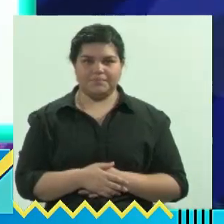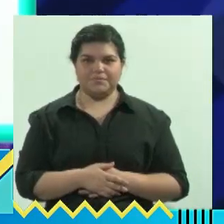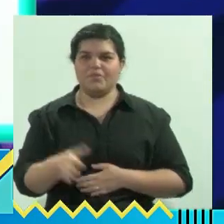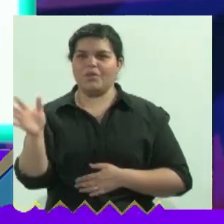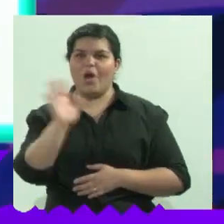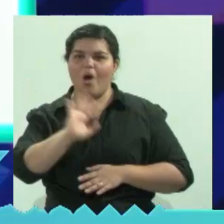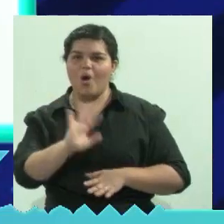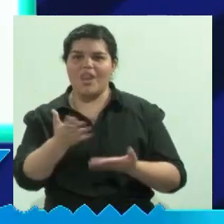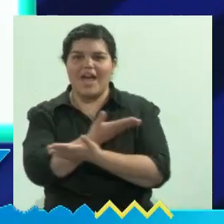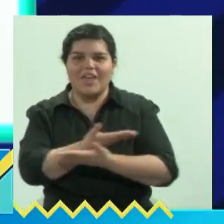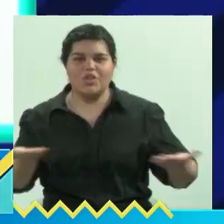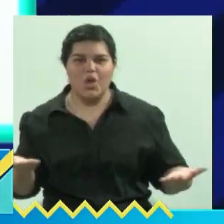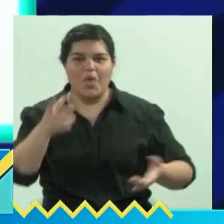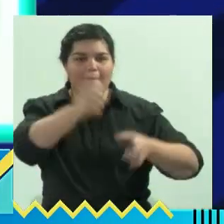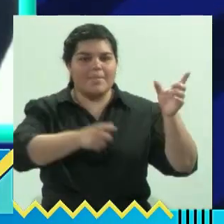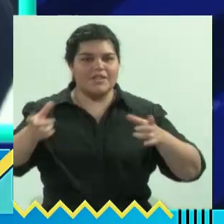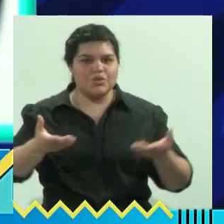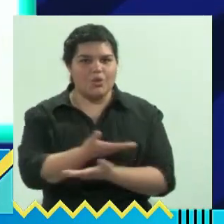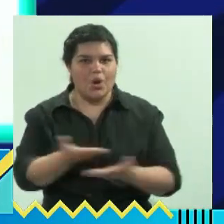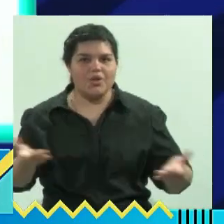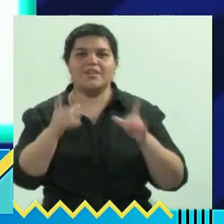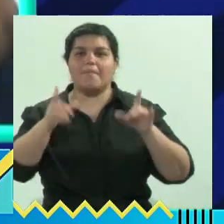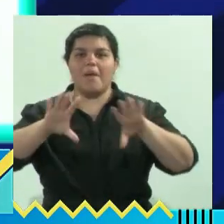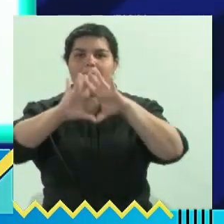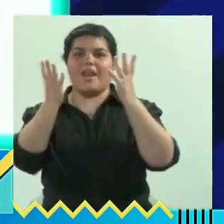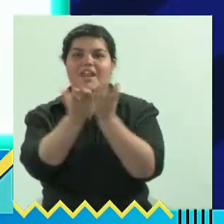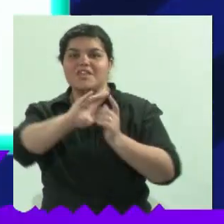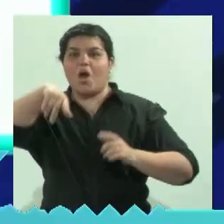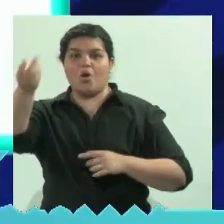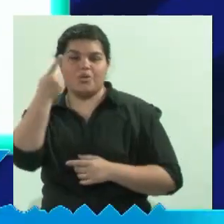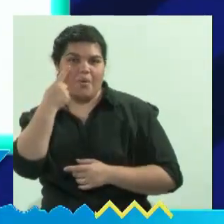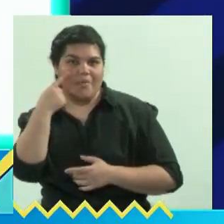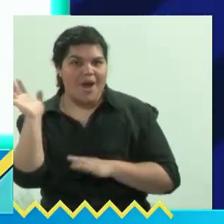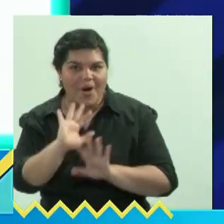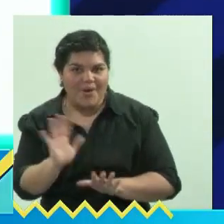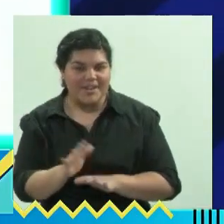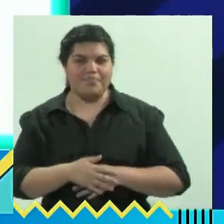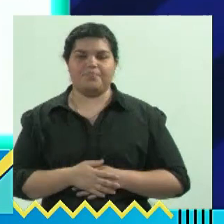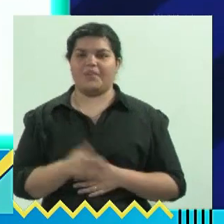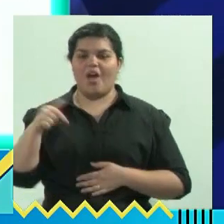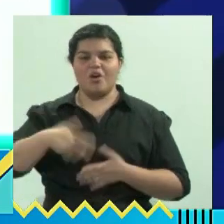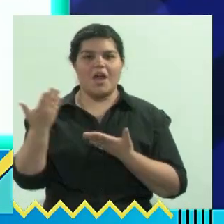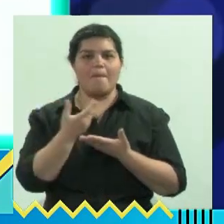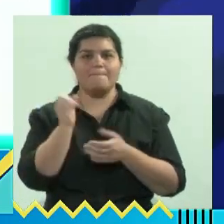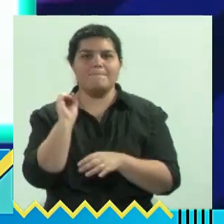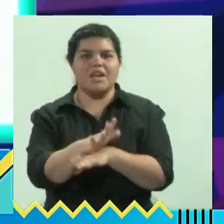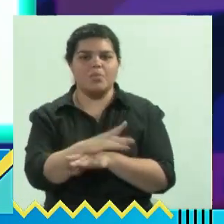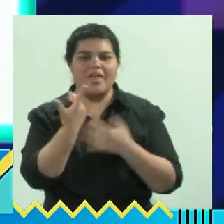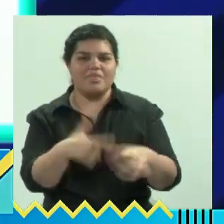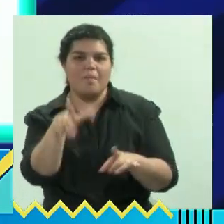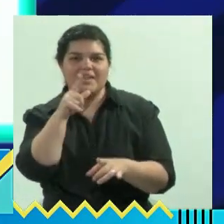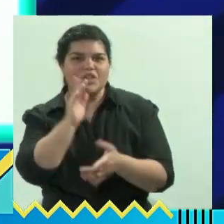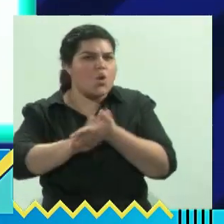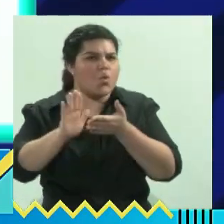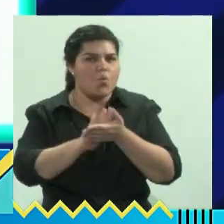Hola a todos los terrícolas y a los que viven en otros planetas también. Bienvenidos a un de película más del Distintos Parecidos. Un